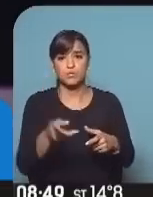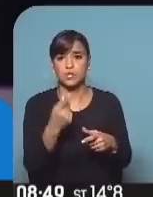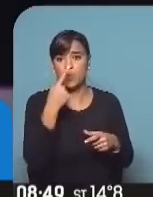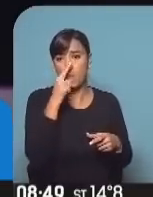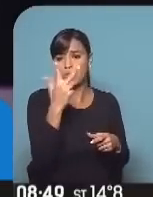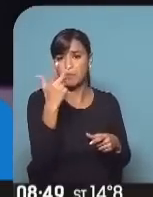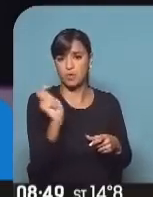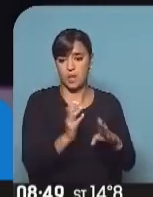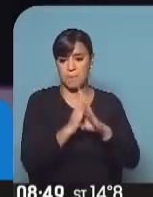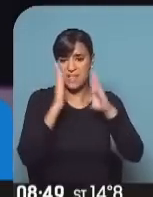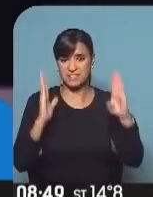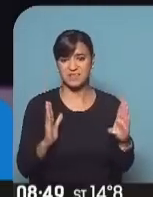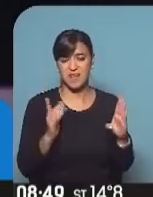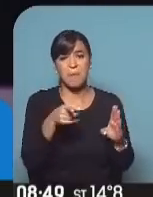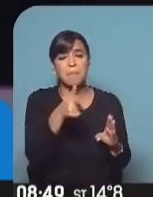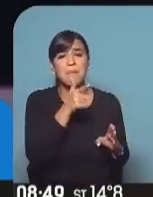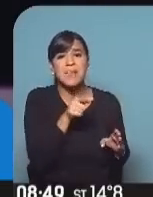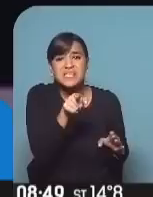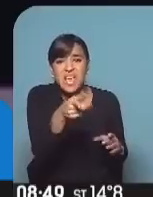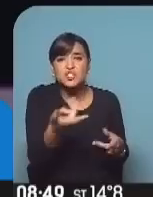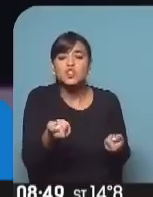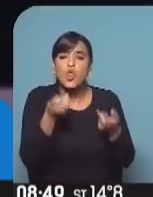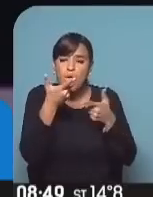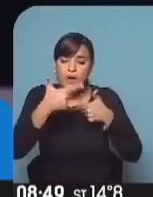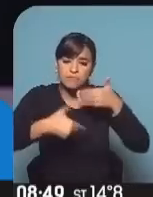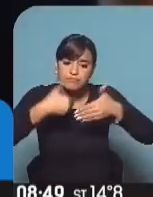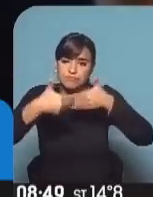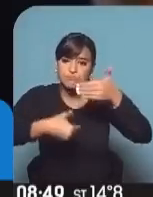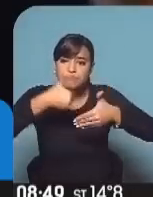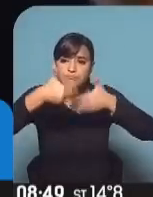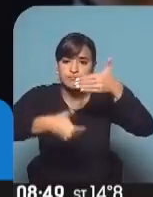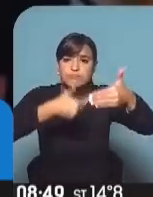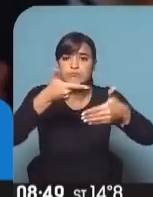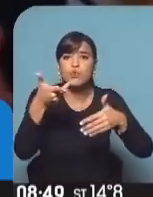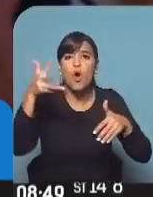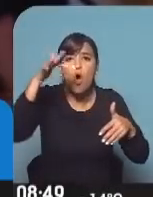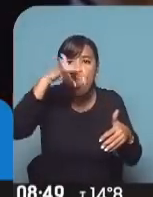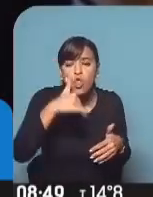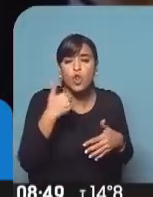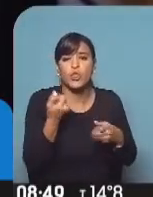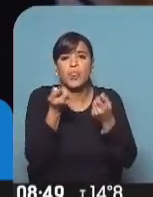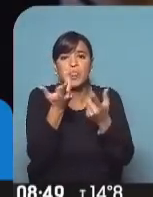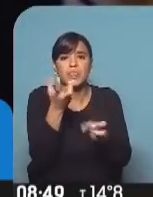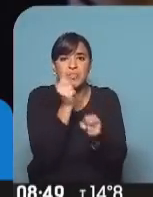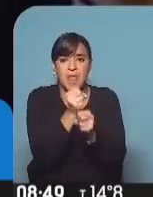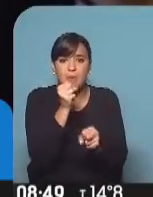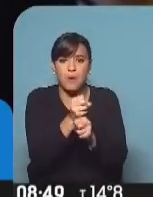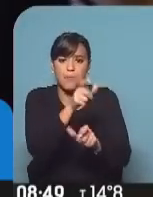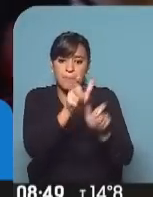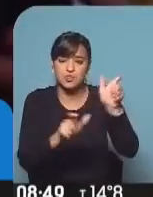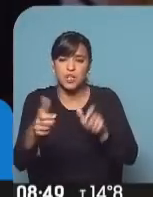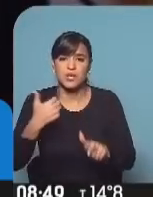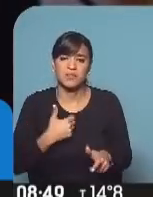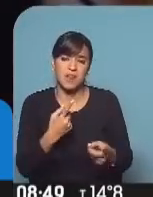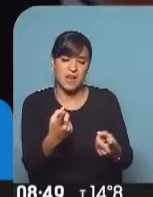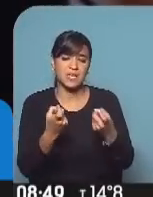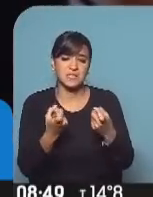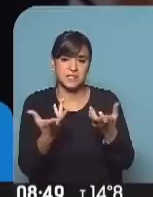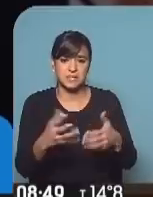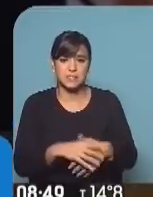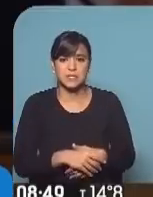y creo que eso va a permitir que día a día vamos generando esos puestos de trabajo que los argentinos necesitan